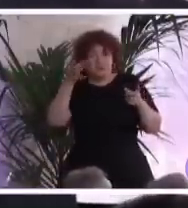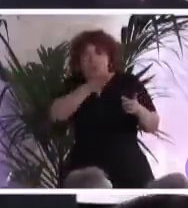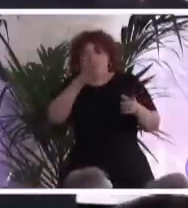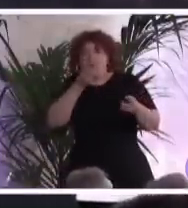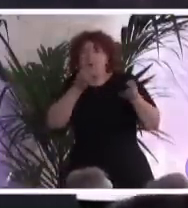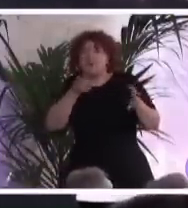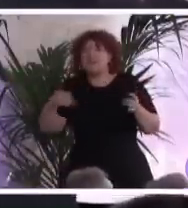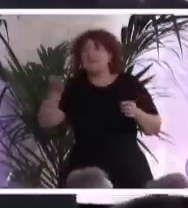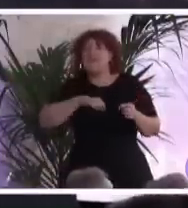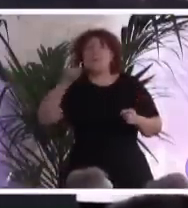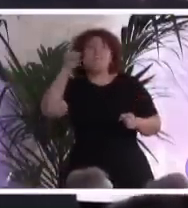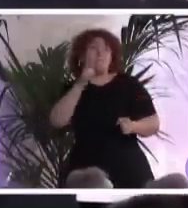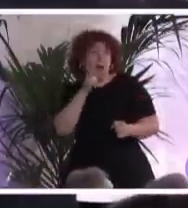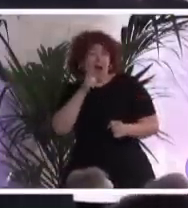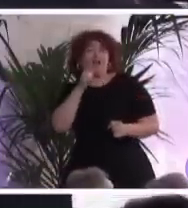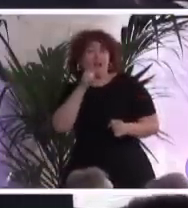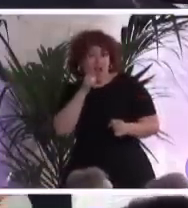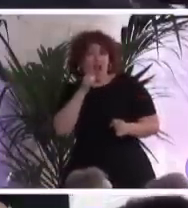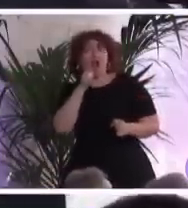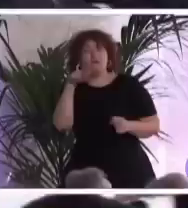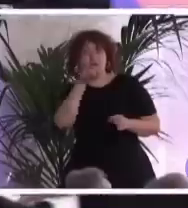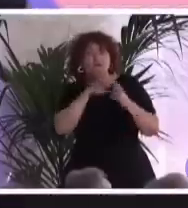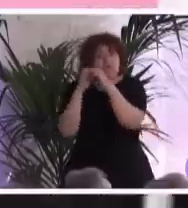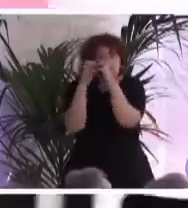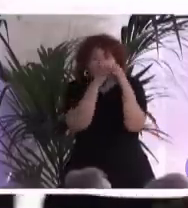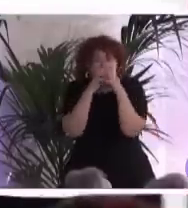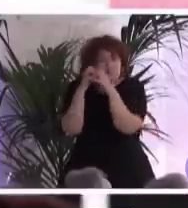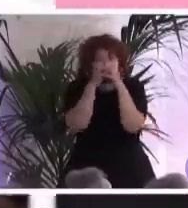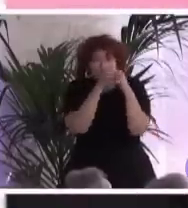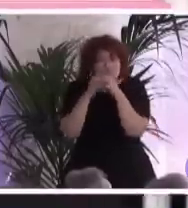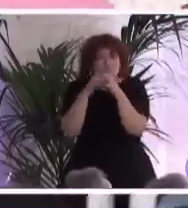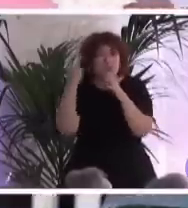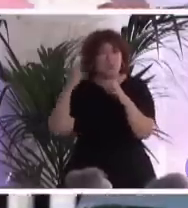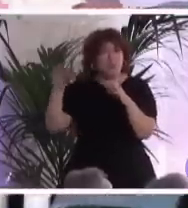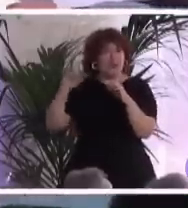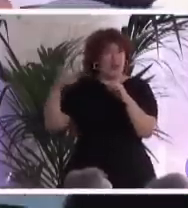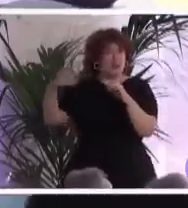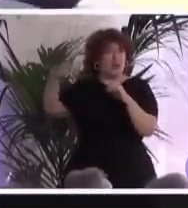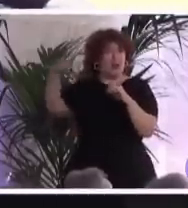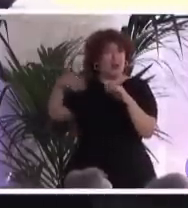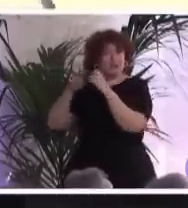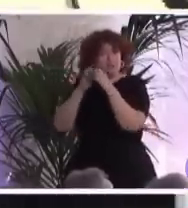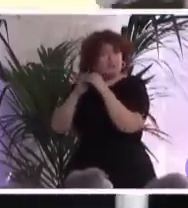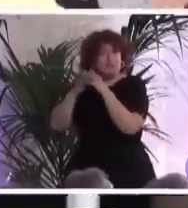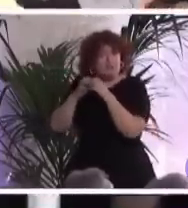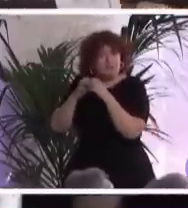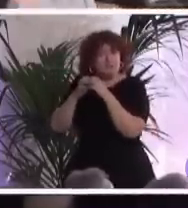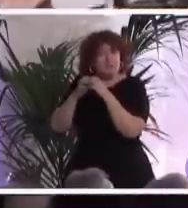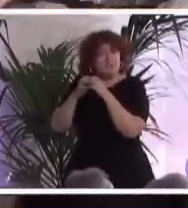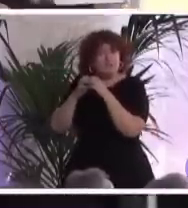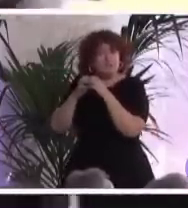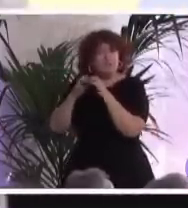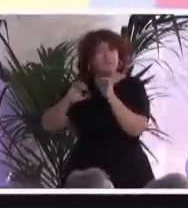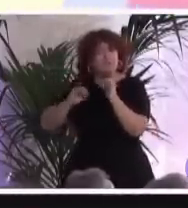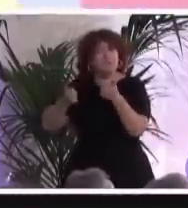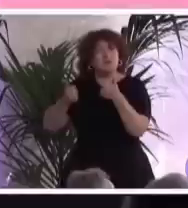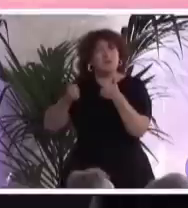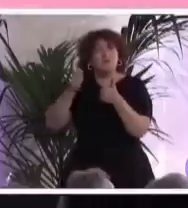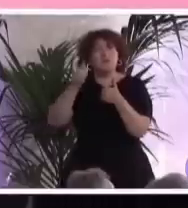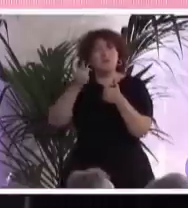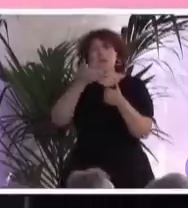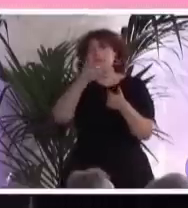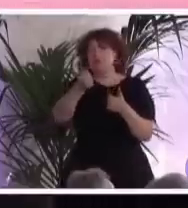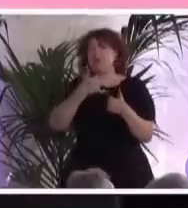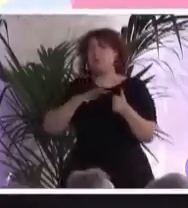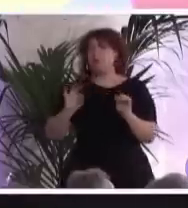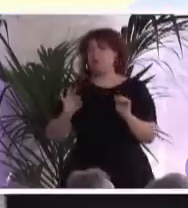esa mafia que fue capaz de operar en Madrid hace 20 años tenía piezas para operar en el psoe